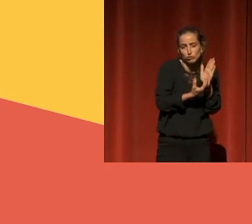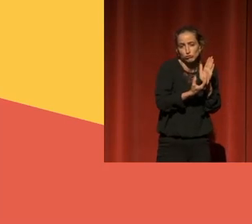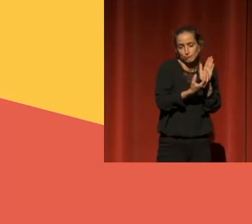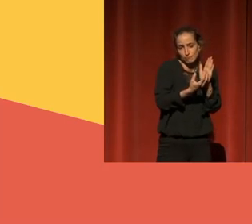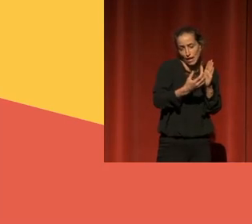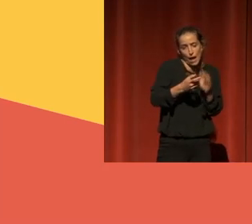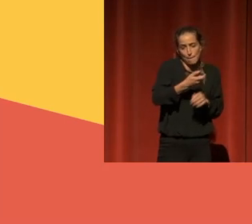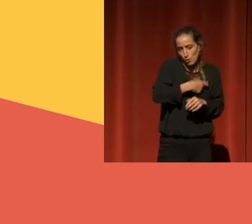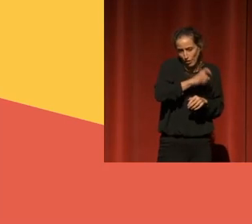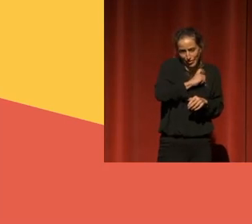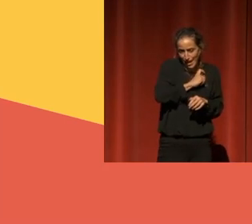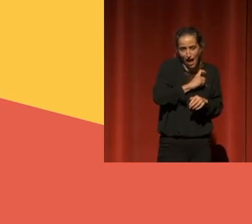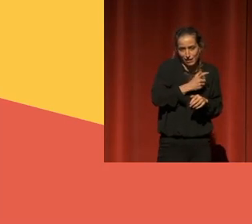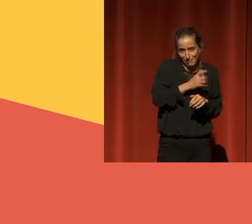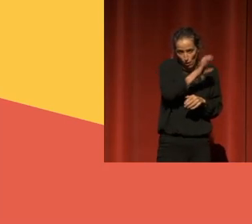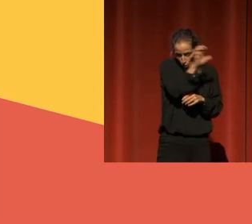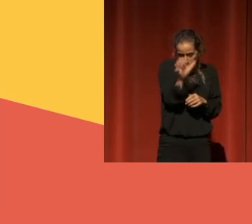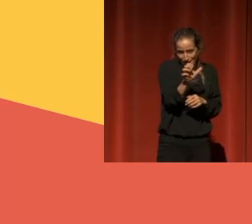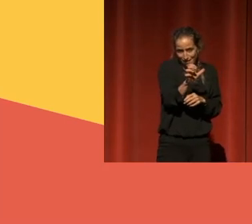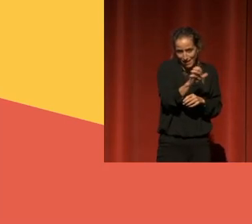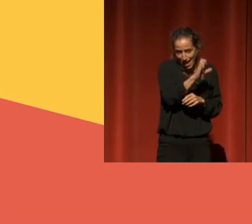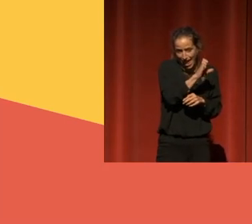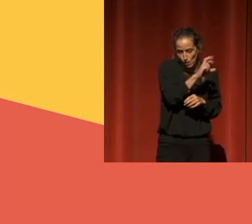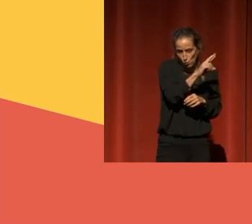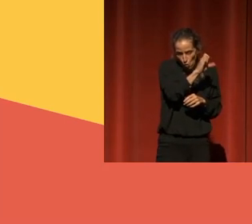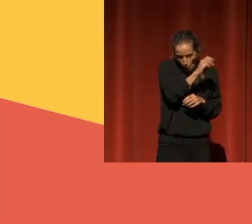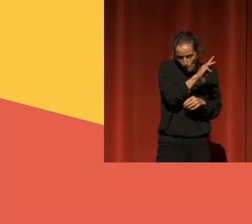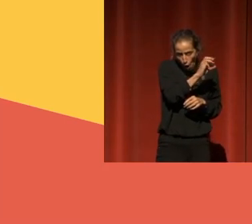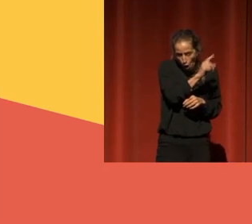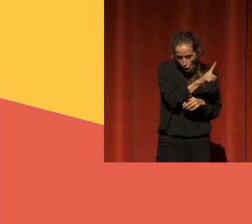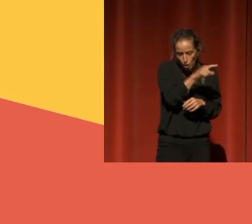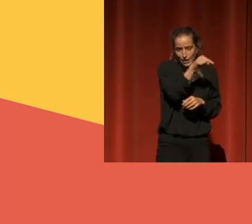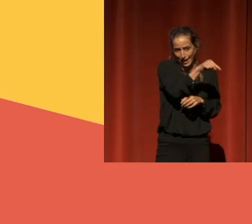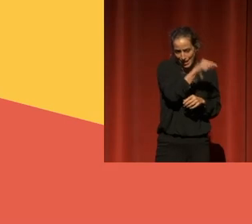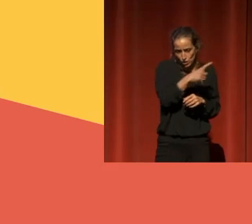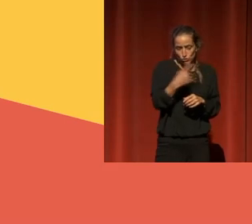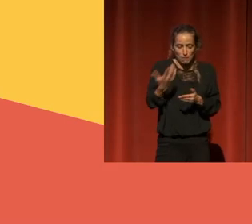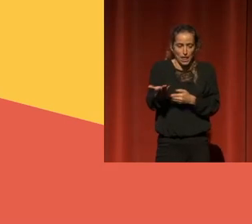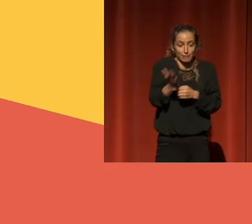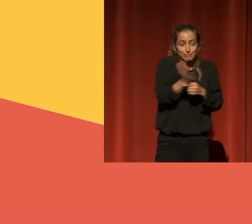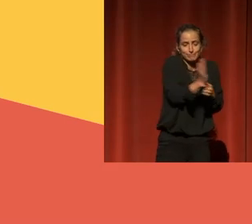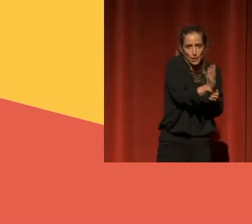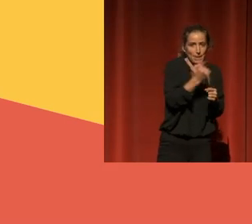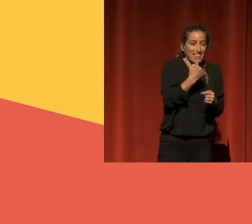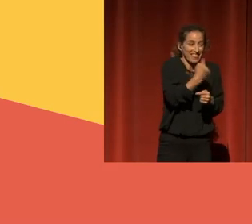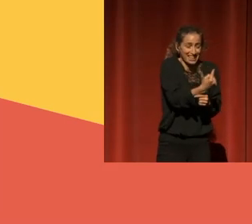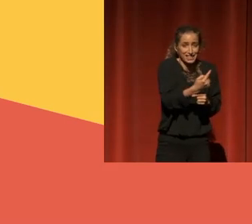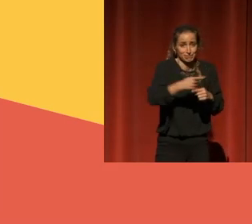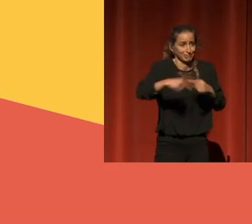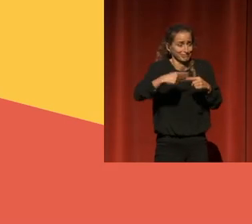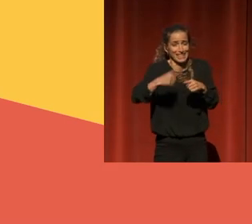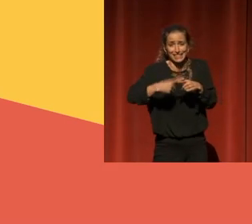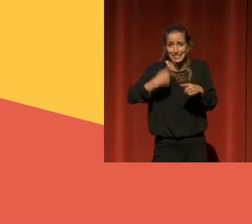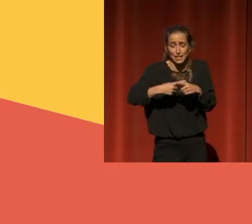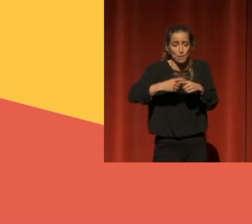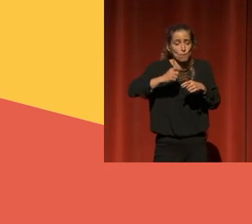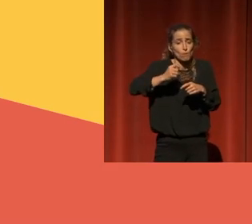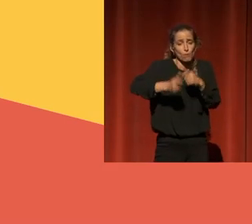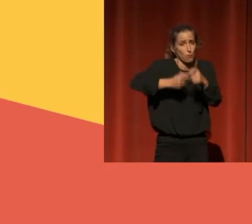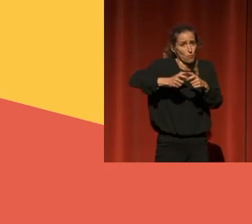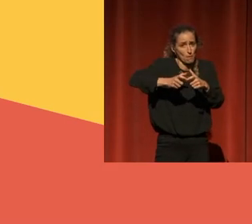europeas en las que el delito Cibernético cada vez es más agresivo y más